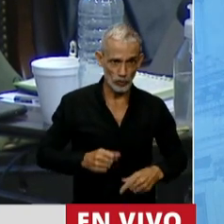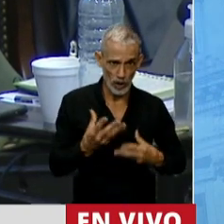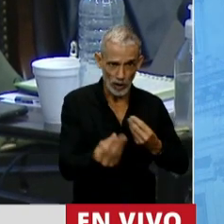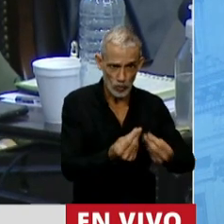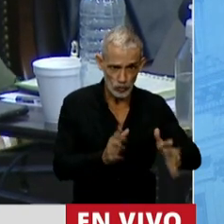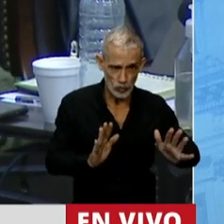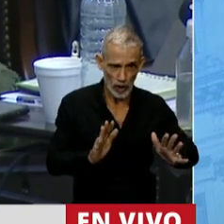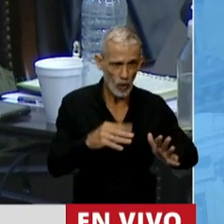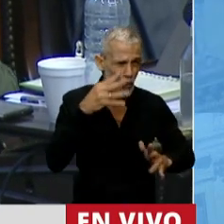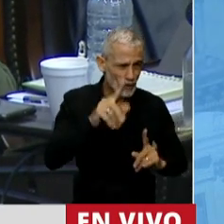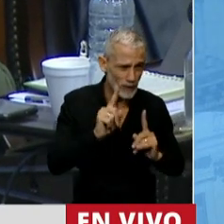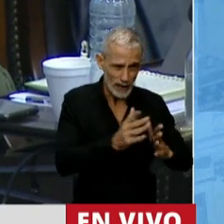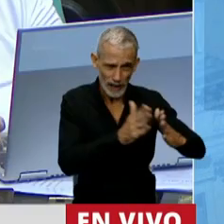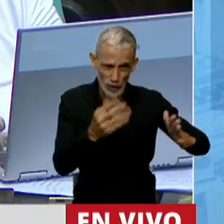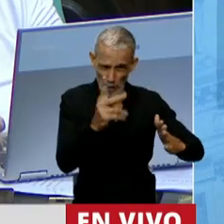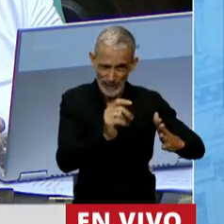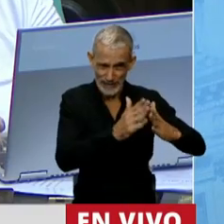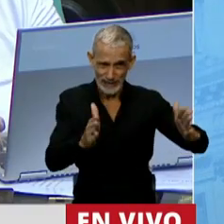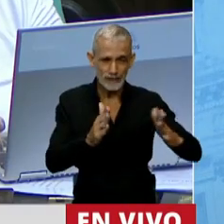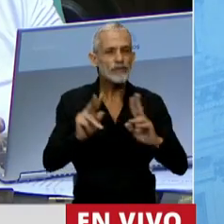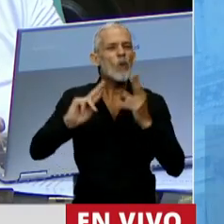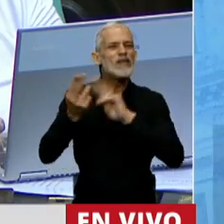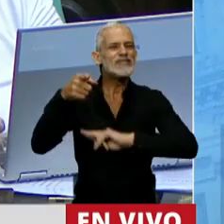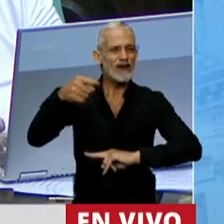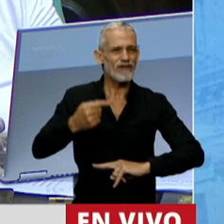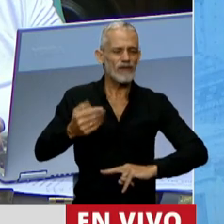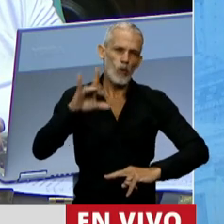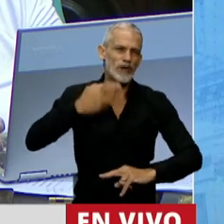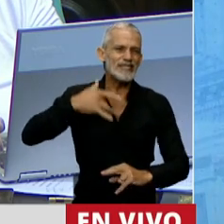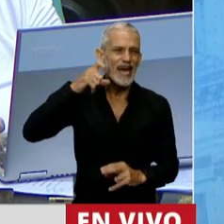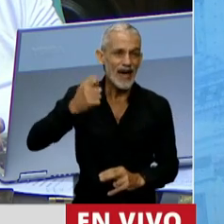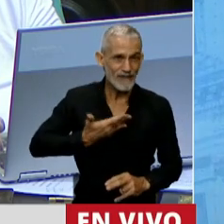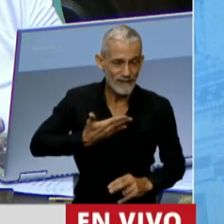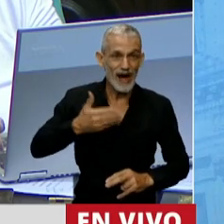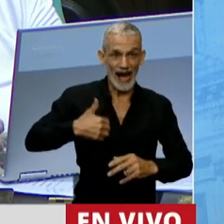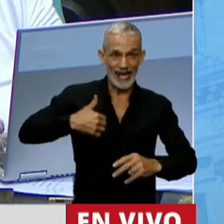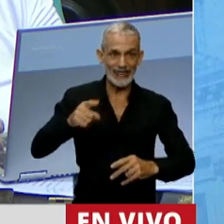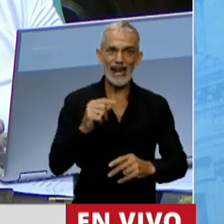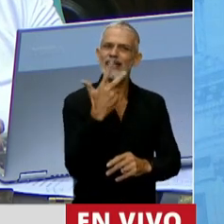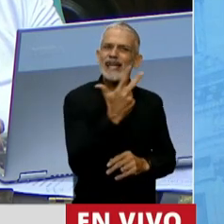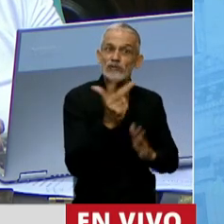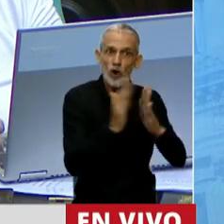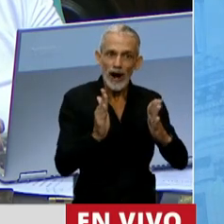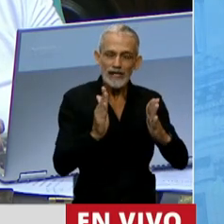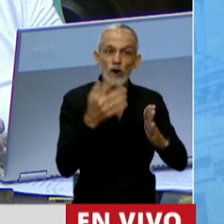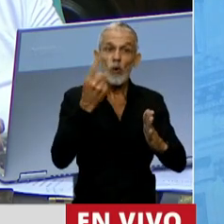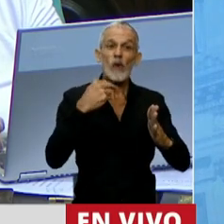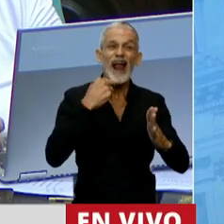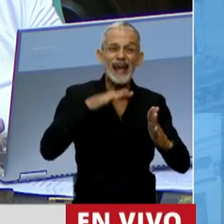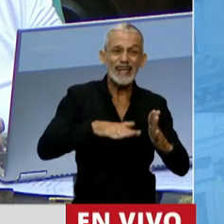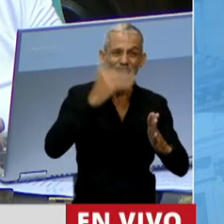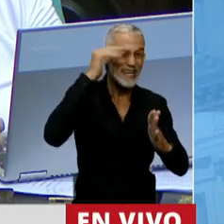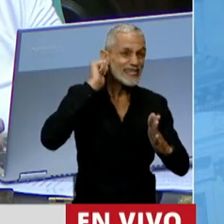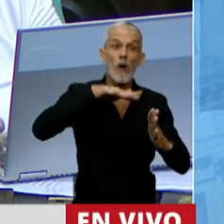escuche esto, señor presidente, UNICEF Argentina informa que cada 3 horas una niña menor